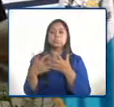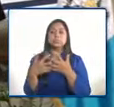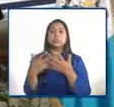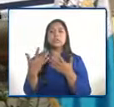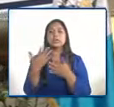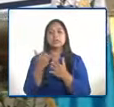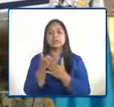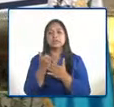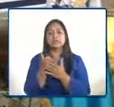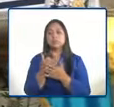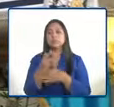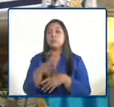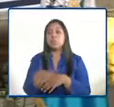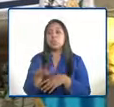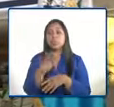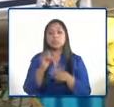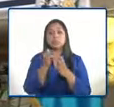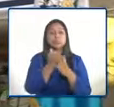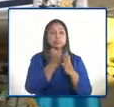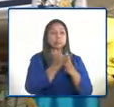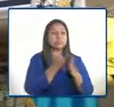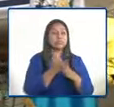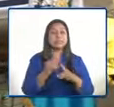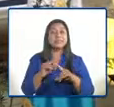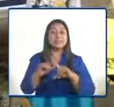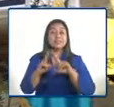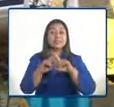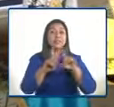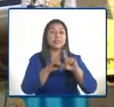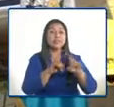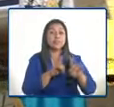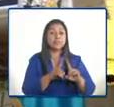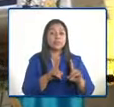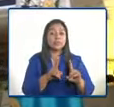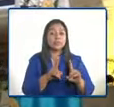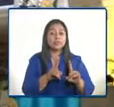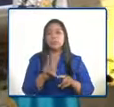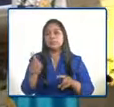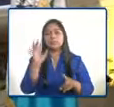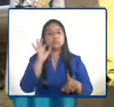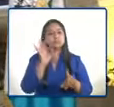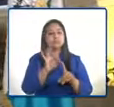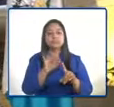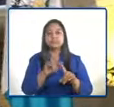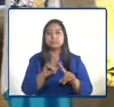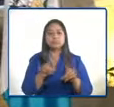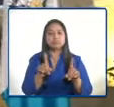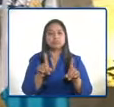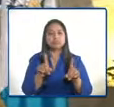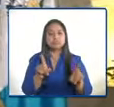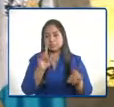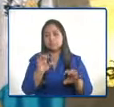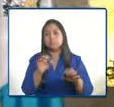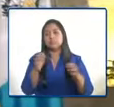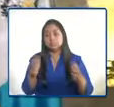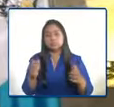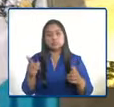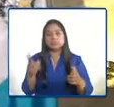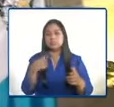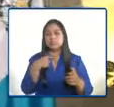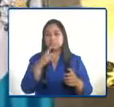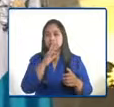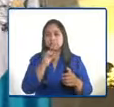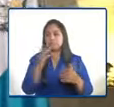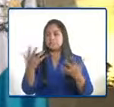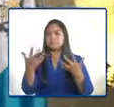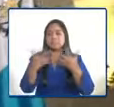entender que todas las instituciones públicas son diferentes y que tienen naturaleza y objetivos diferentes, y por lo tanto no las podemos